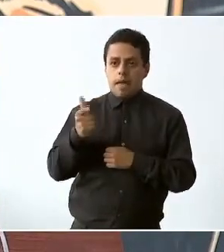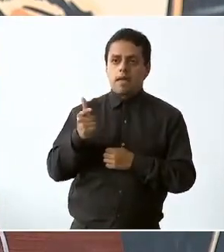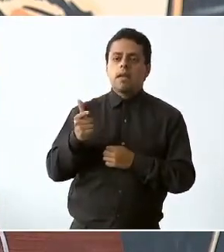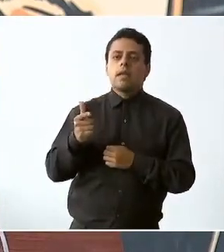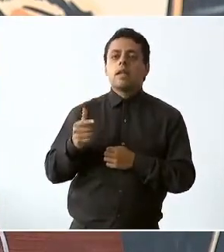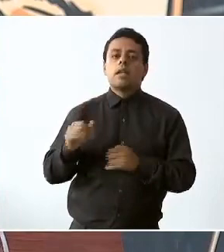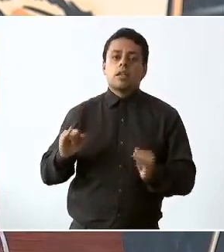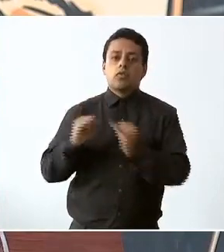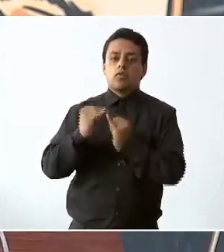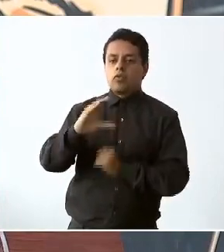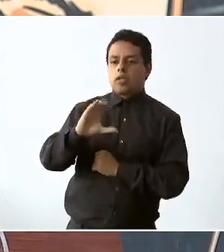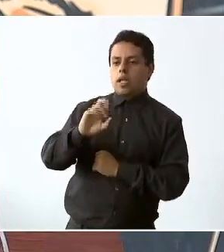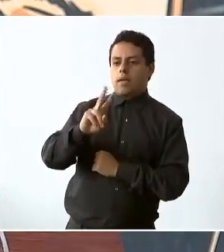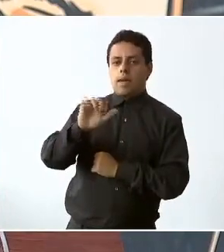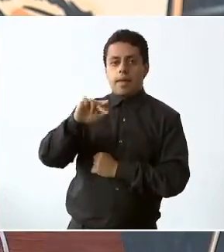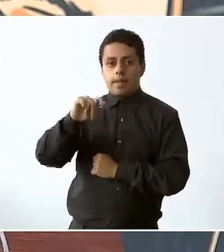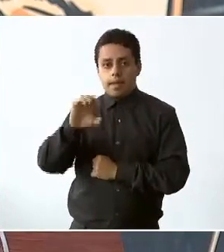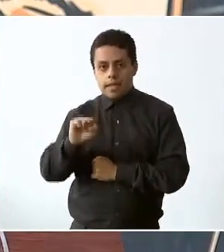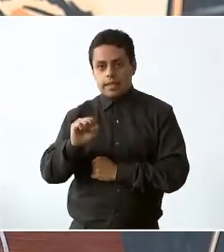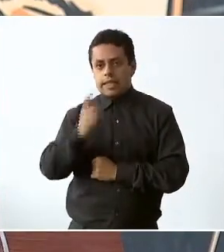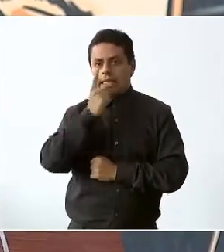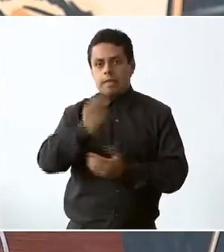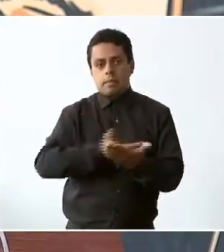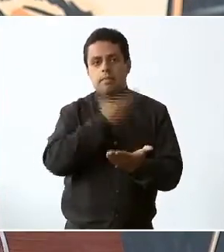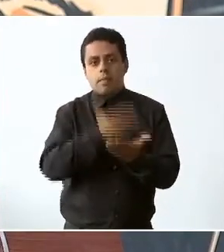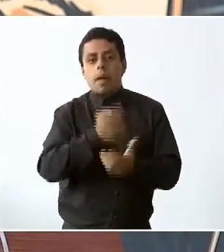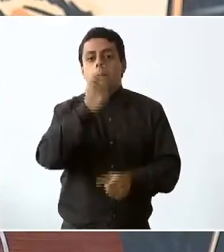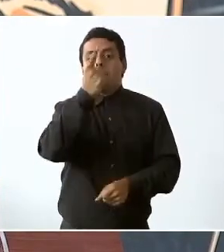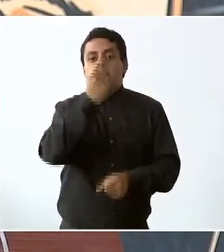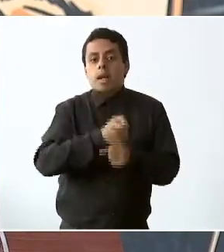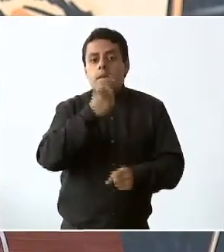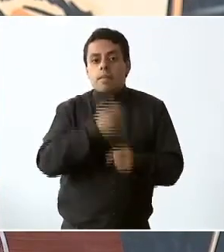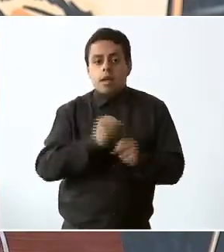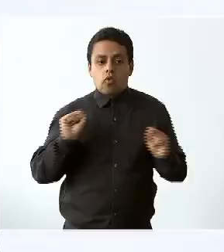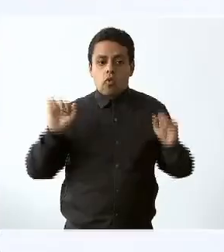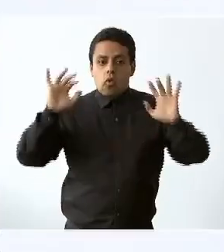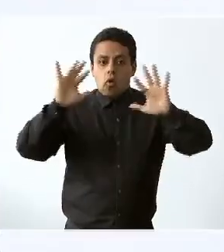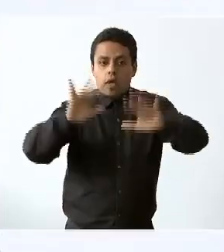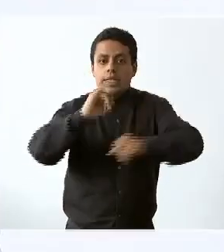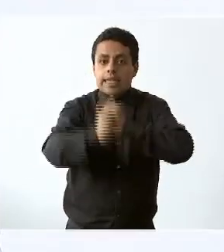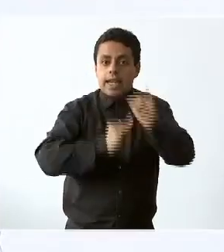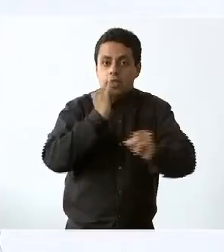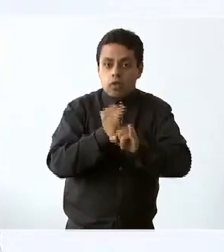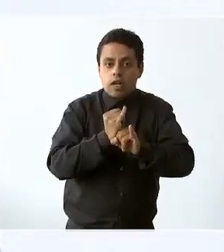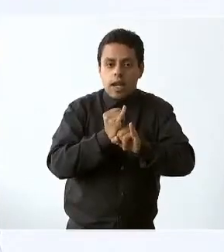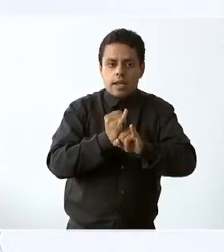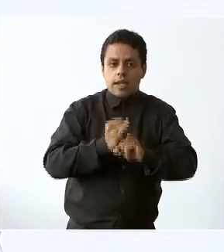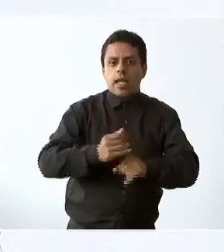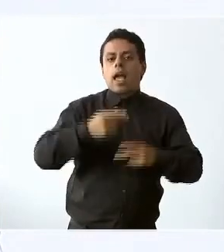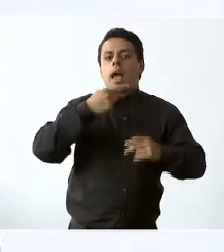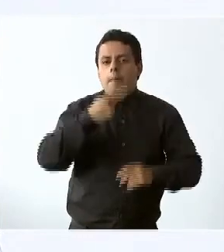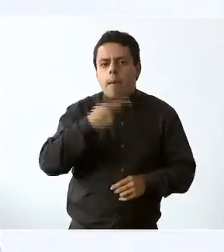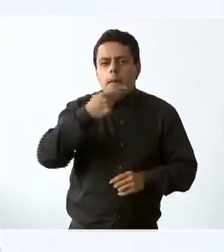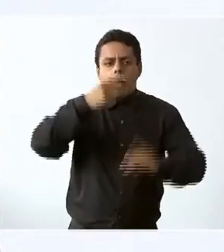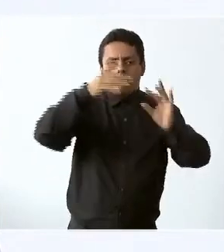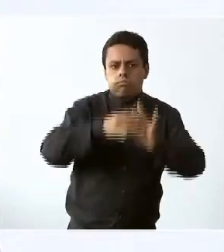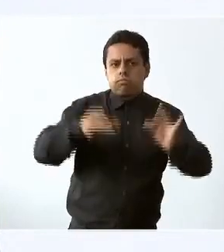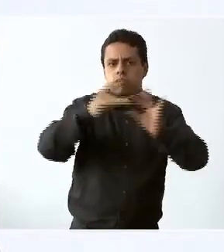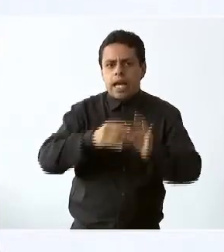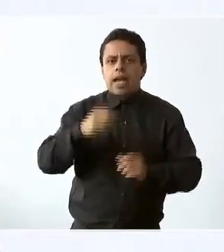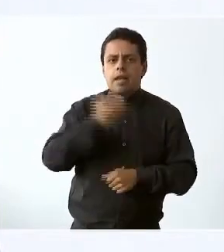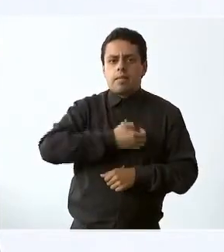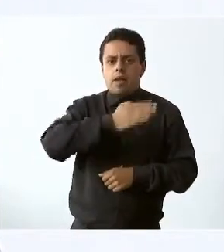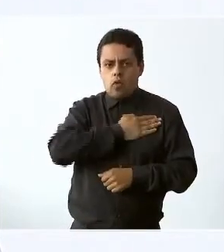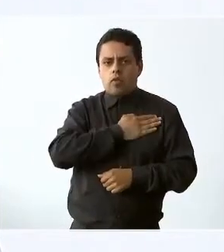Instituto Cervantes, el primer Congreso Internacional de la Lengua Española, con intervenciones memorables como